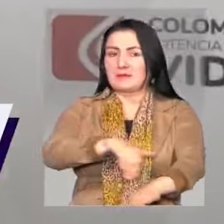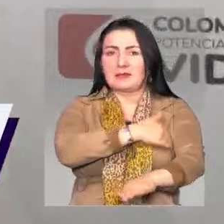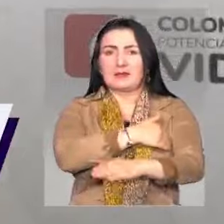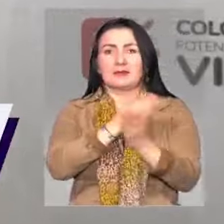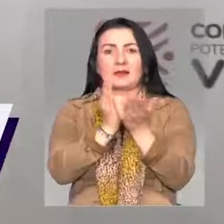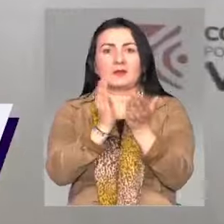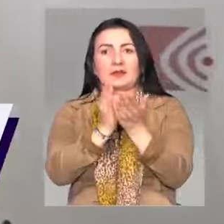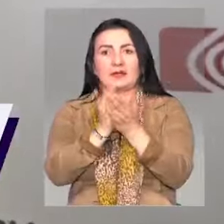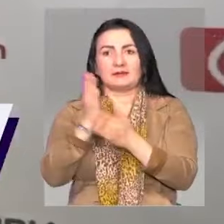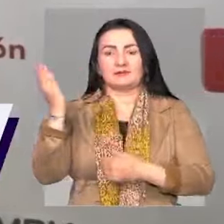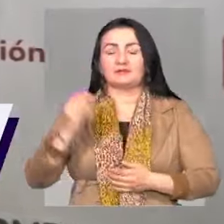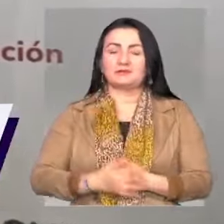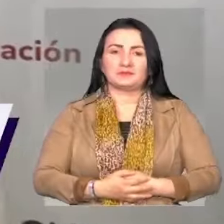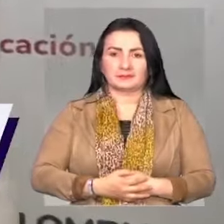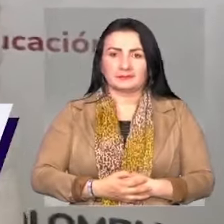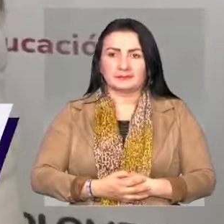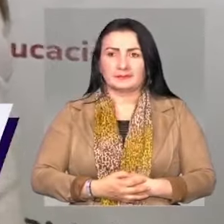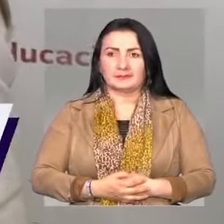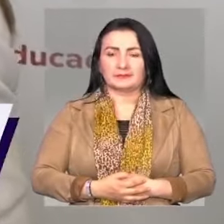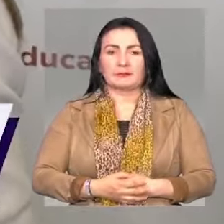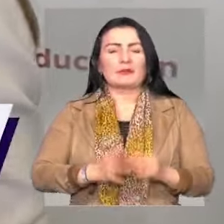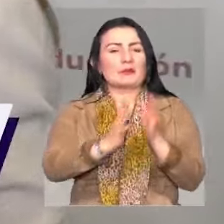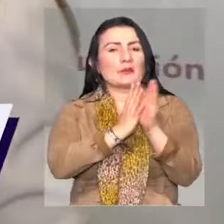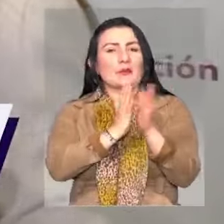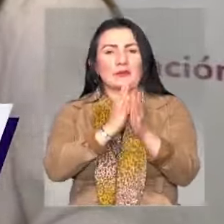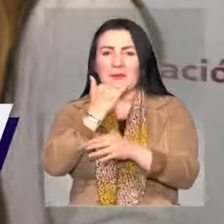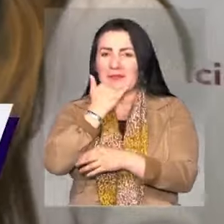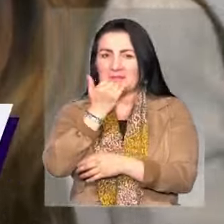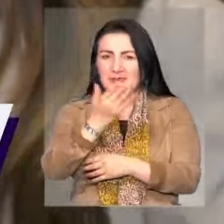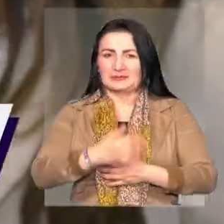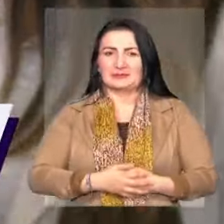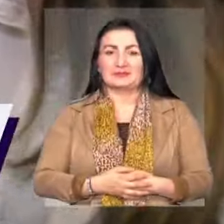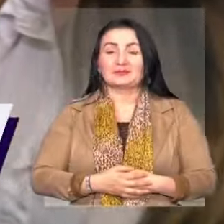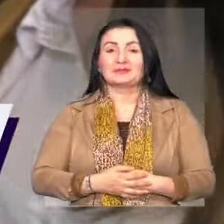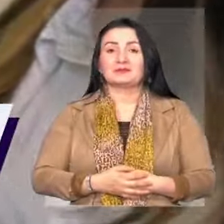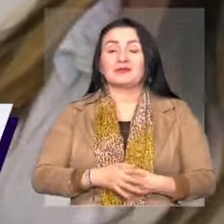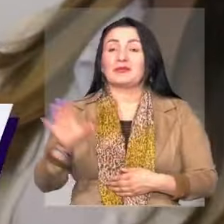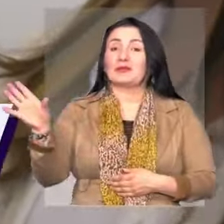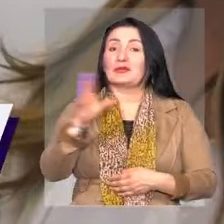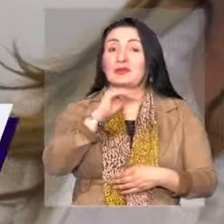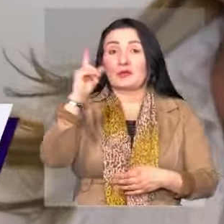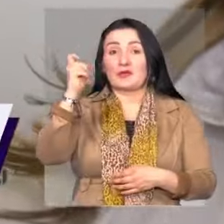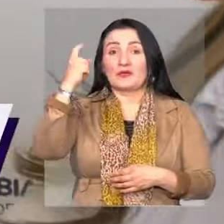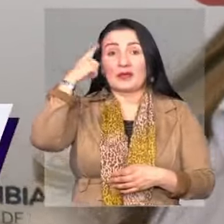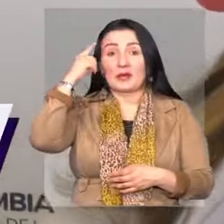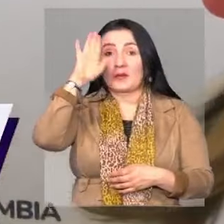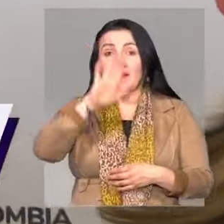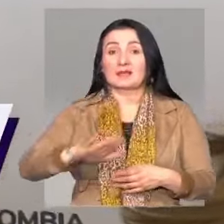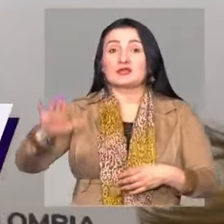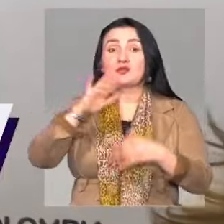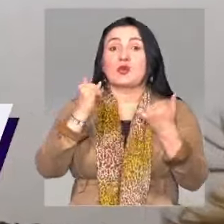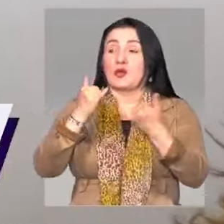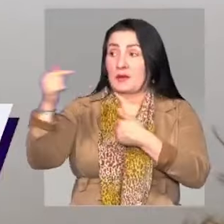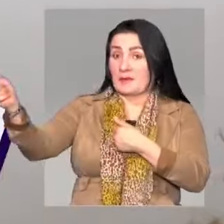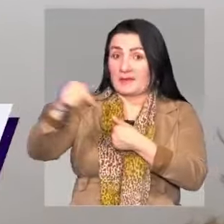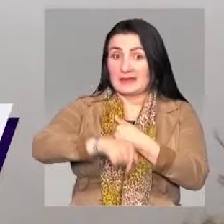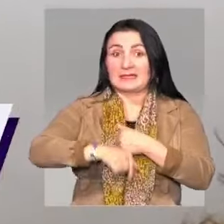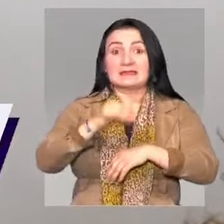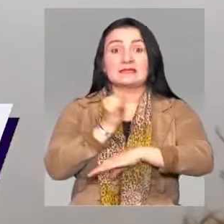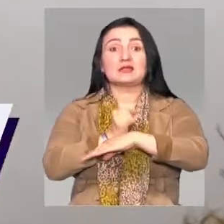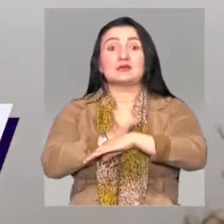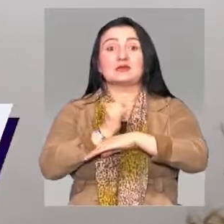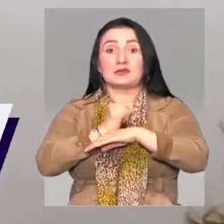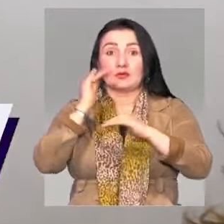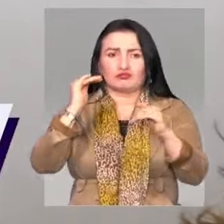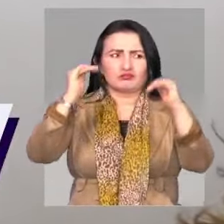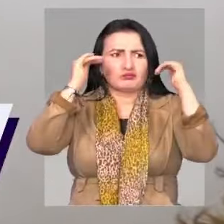de Educación, Aurora Vergara. Ministra, bienvenida y cuéntenos de qué se trata. Familias colombianas, el Gobierno Nacional les invita hoy a acercarse a la institución de